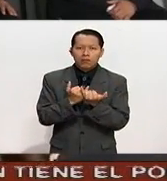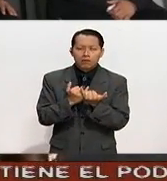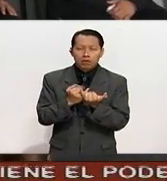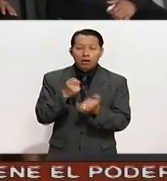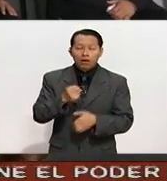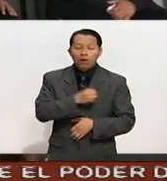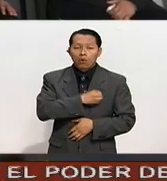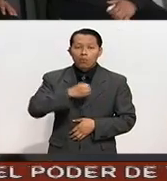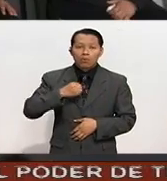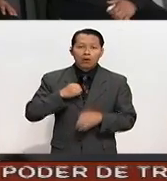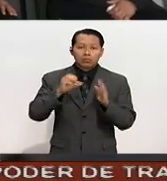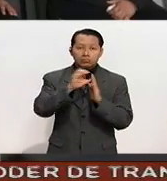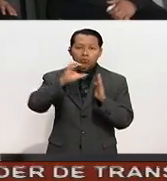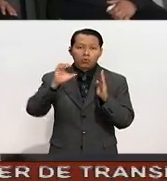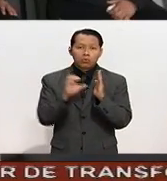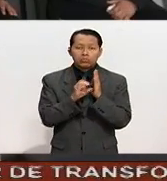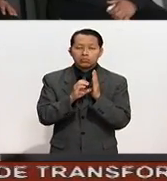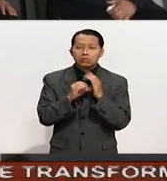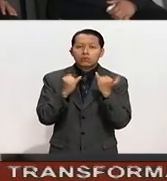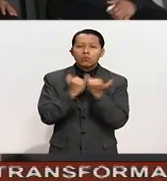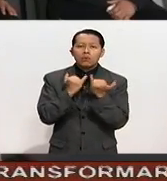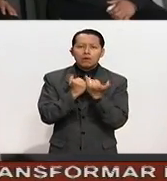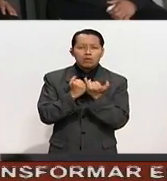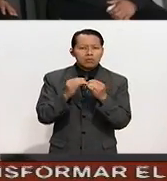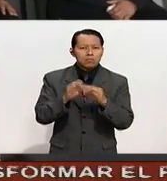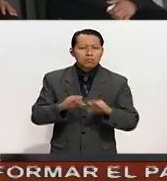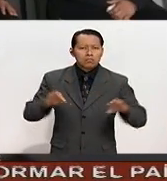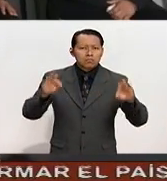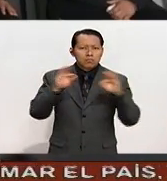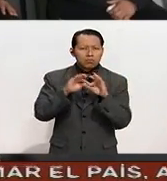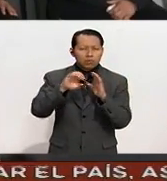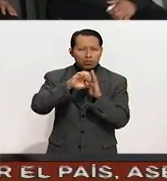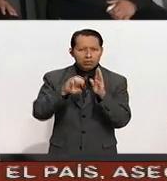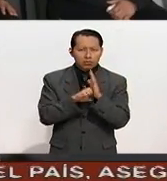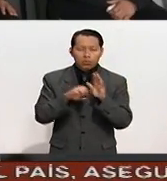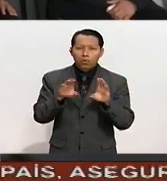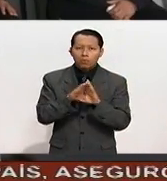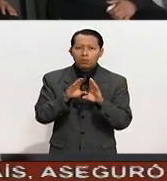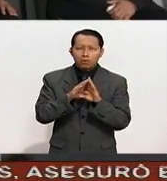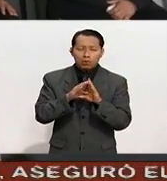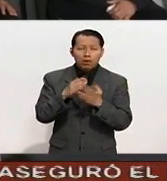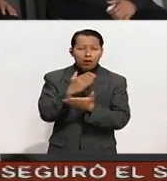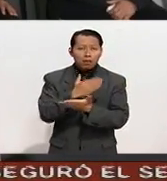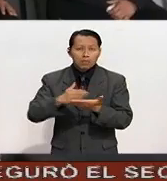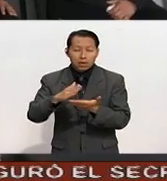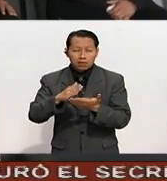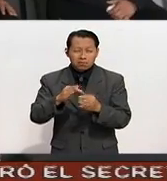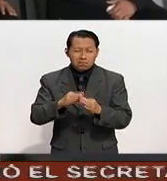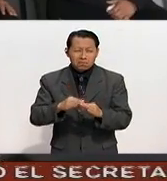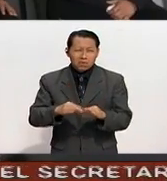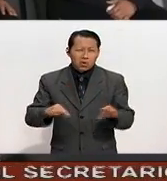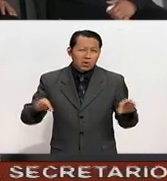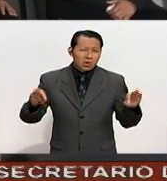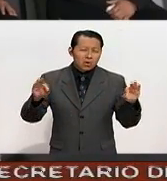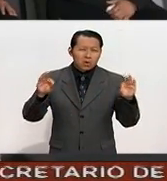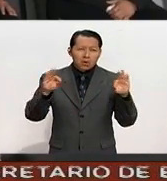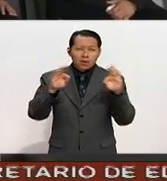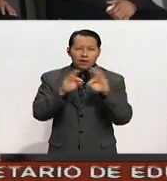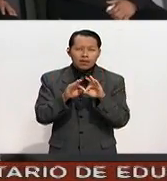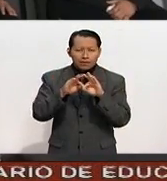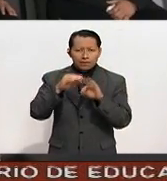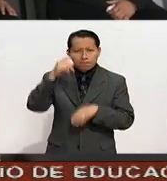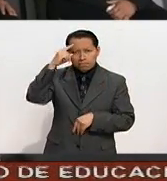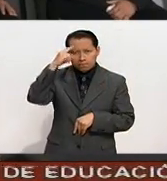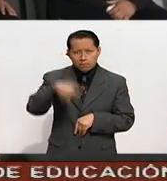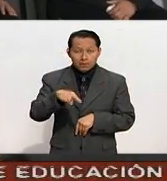obligación constitucional y un imperativo ético, pero además de una pieza indispensable para